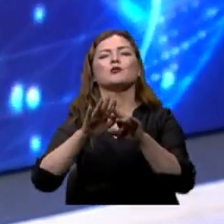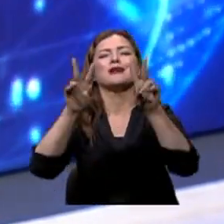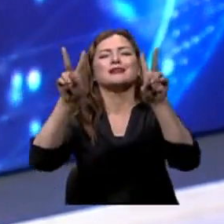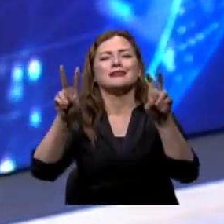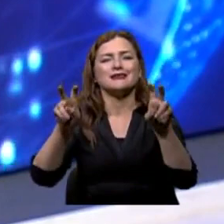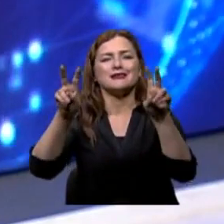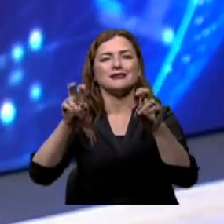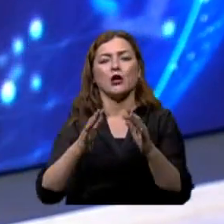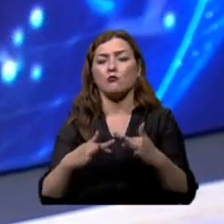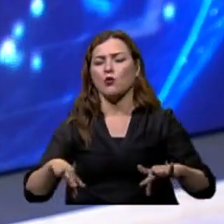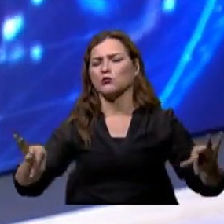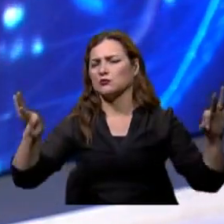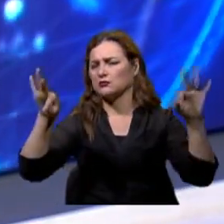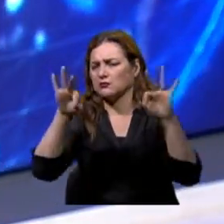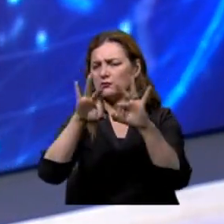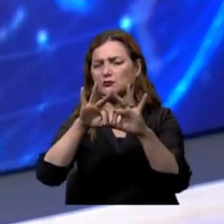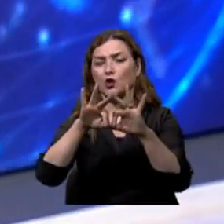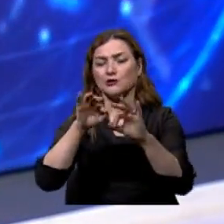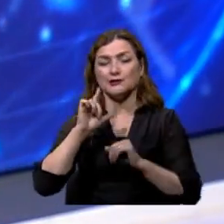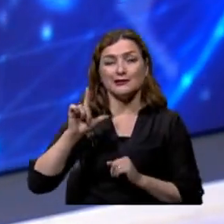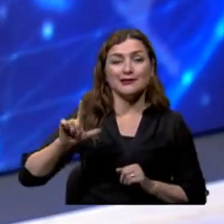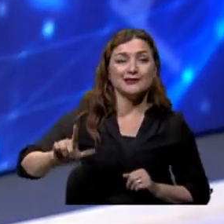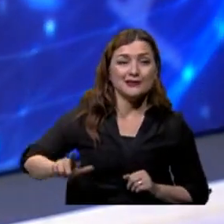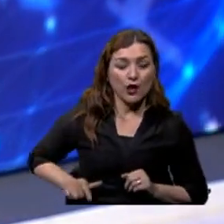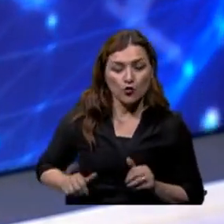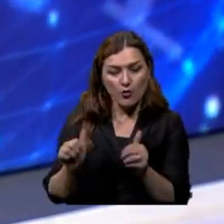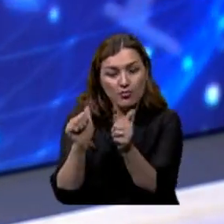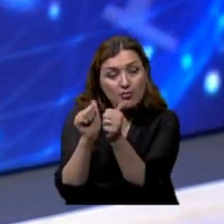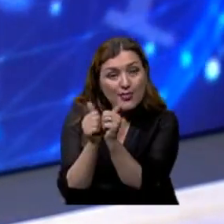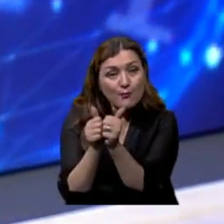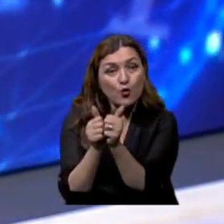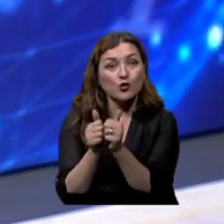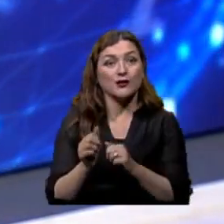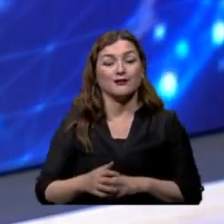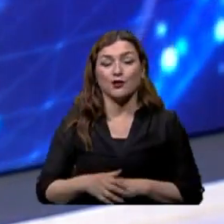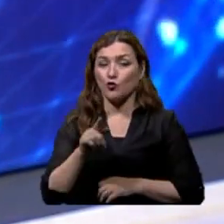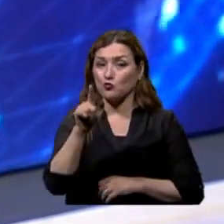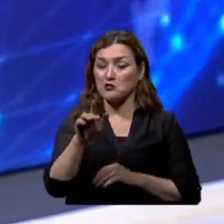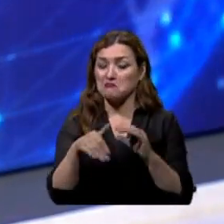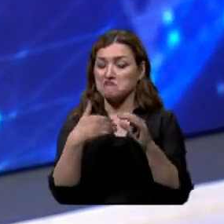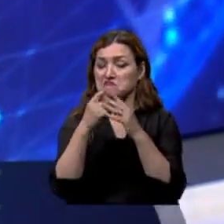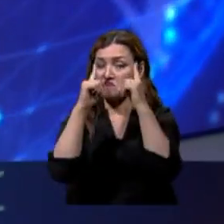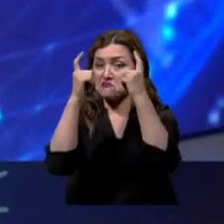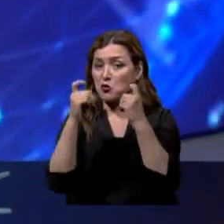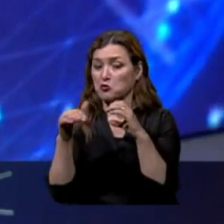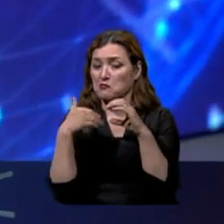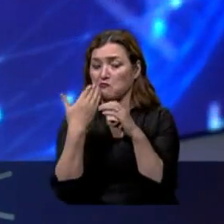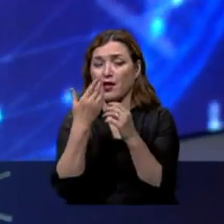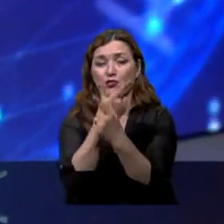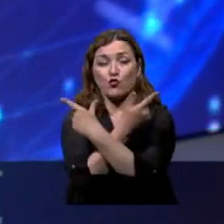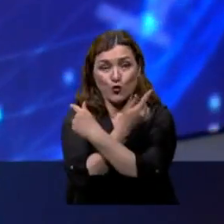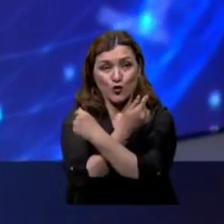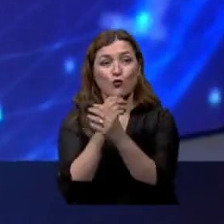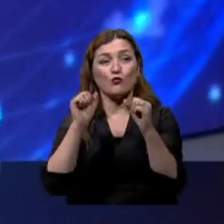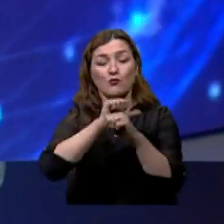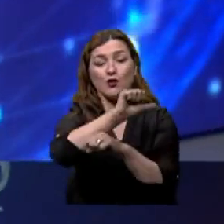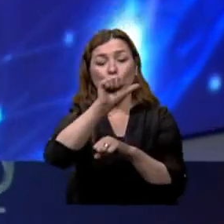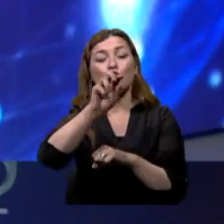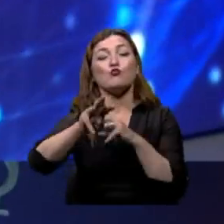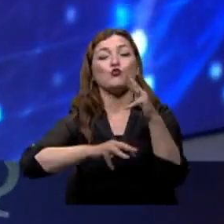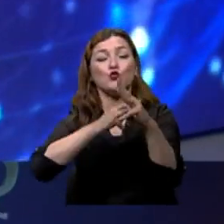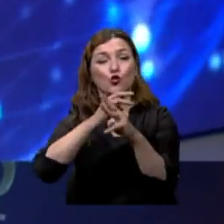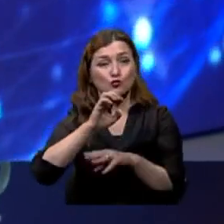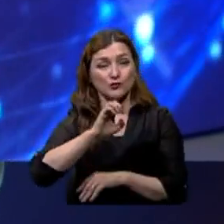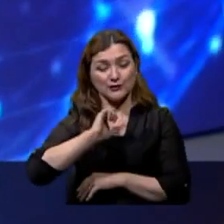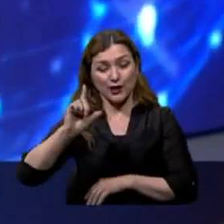tema importantísimo, la salud deportiva. Ustedes ya nos pueden hacer llegar sus preguntas a nuestra cuenta de Twitter,